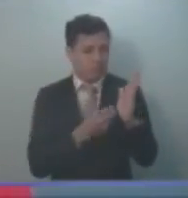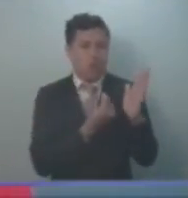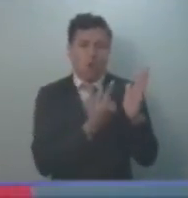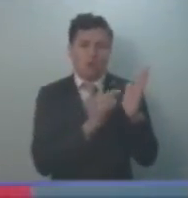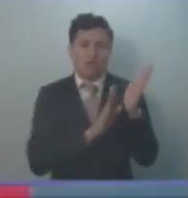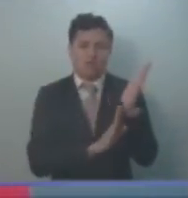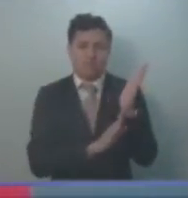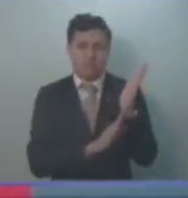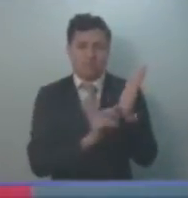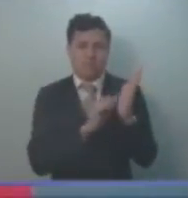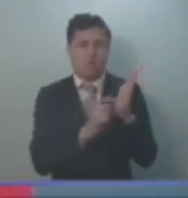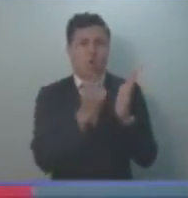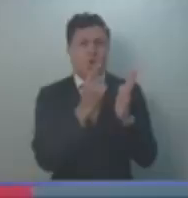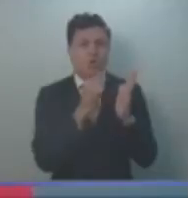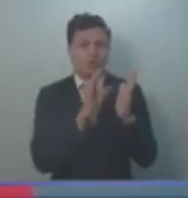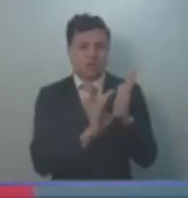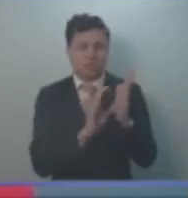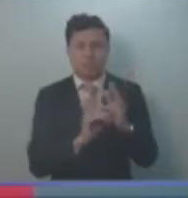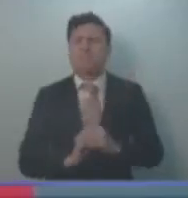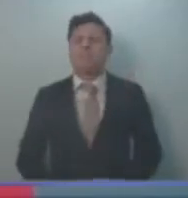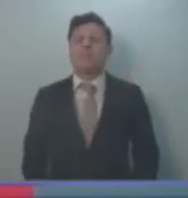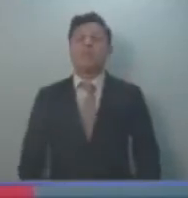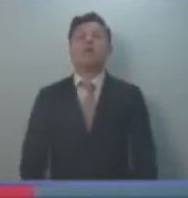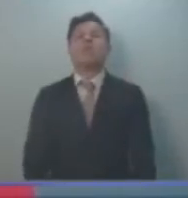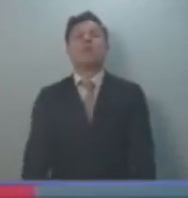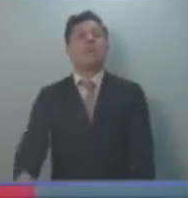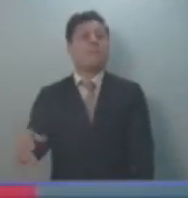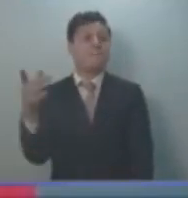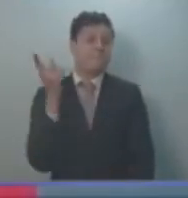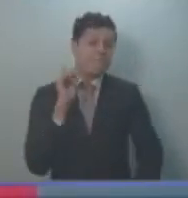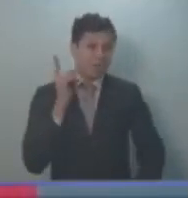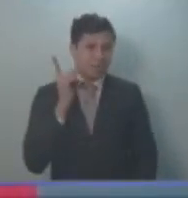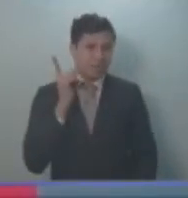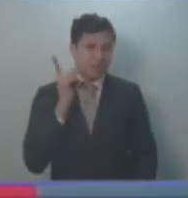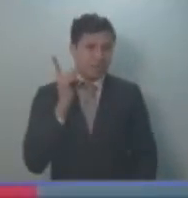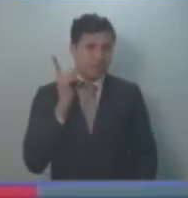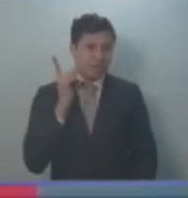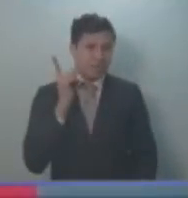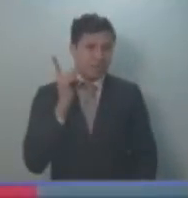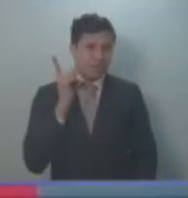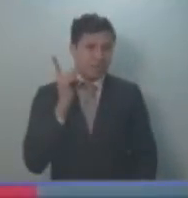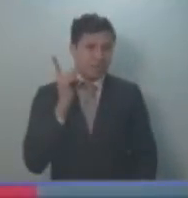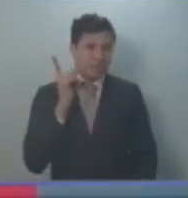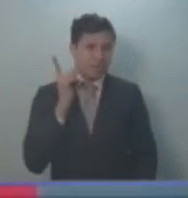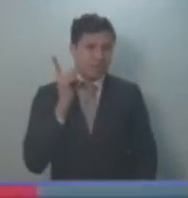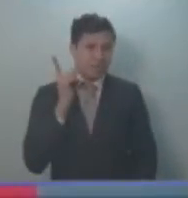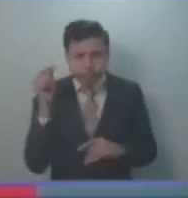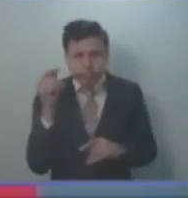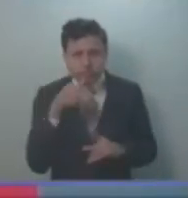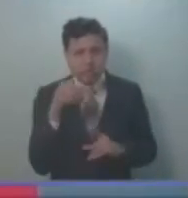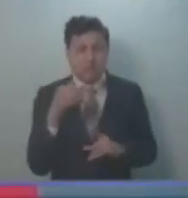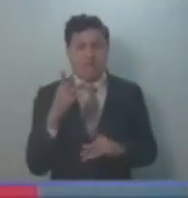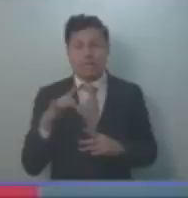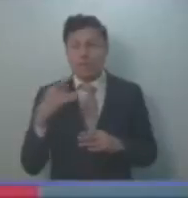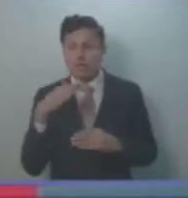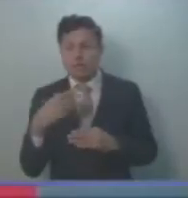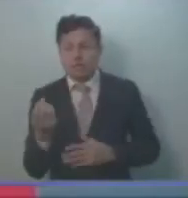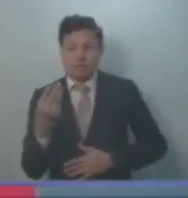Numeral 11C. Gozar de estabilidad laboral en el cargo en caso de padecer de enfermedades